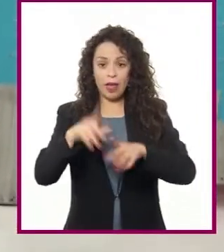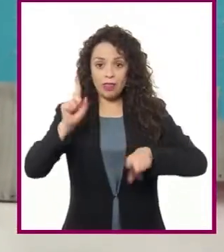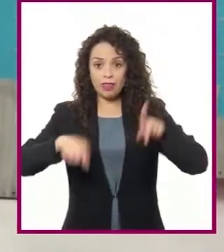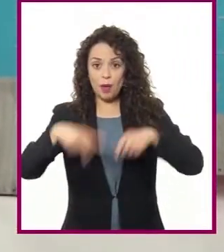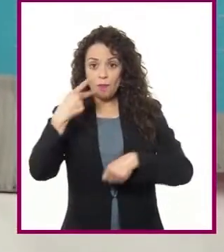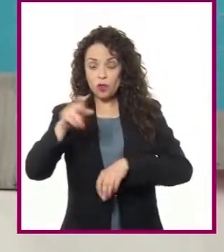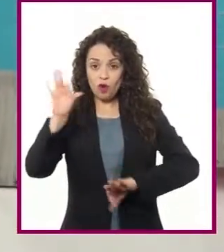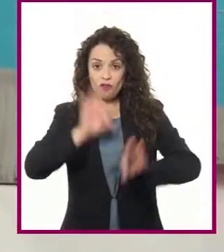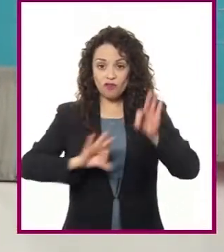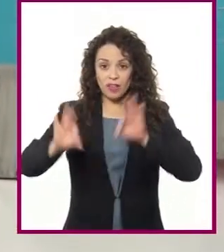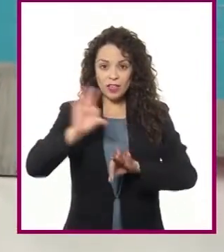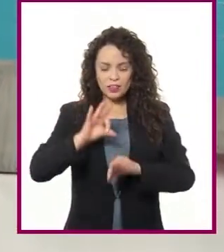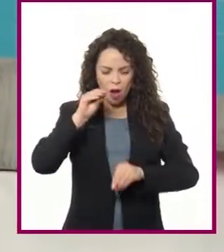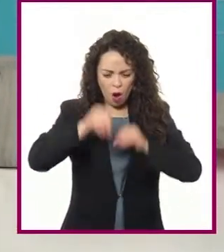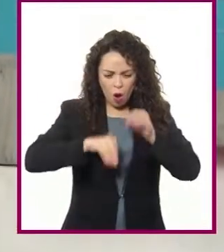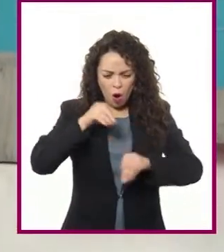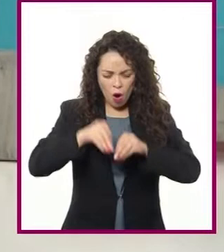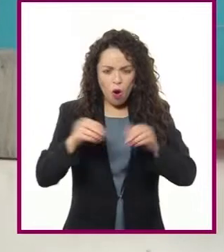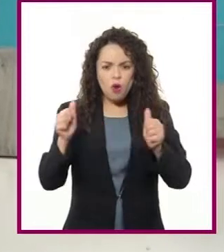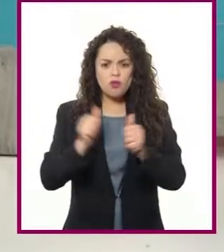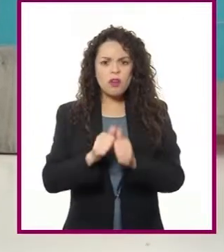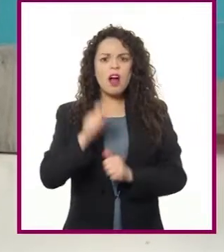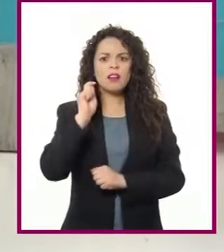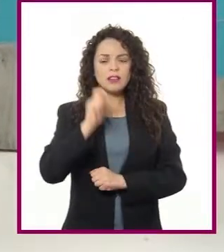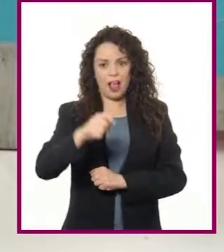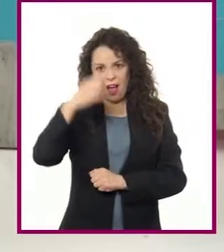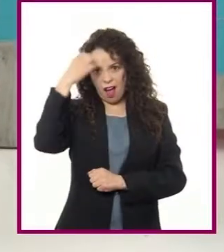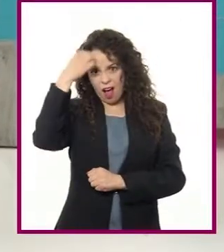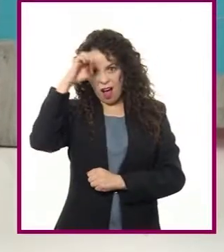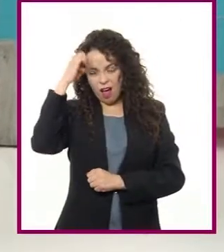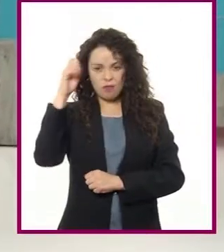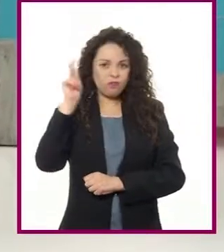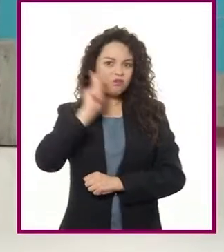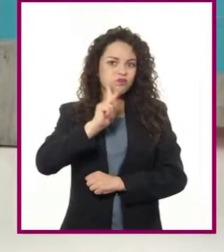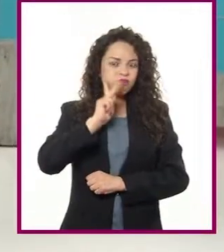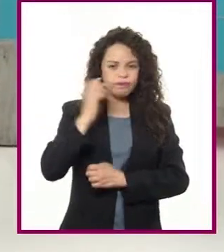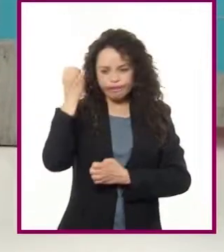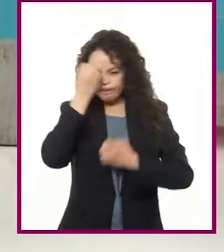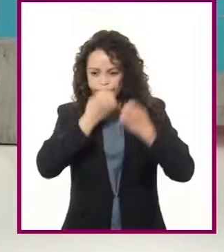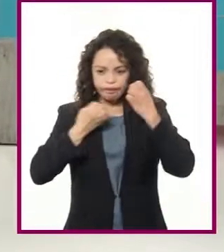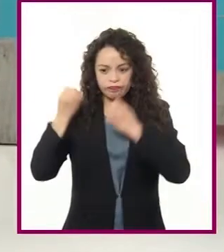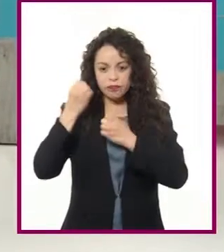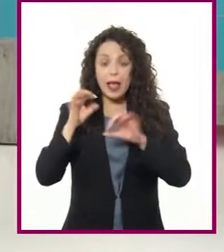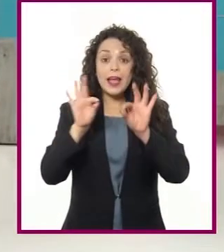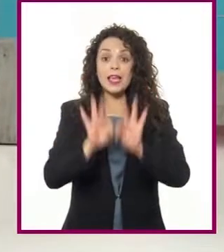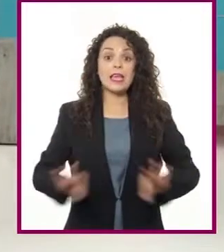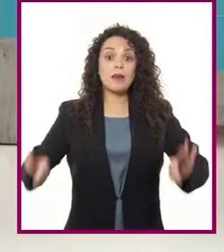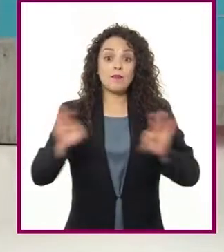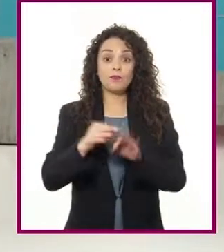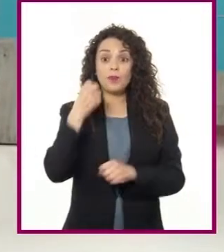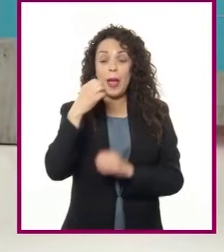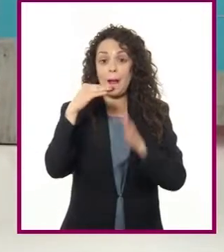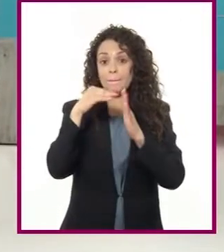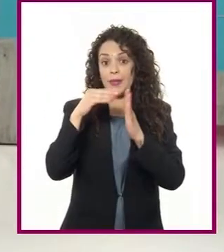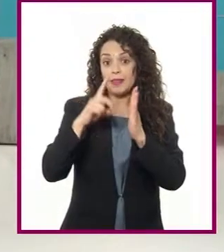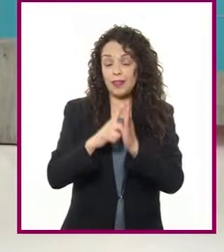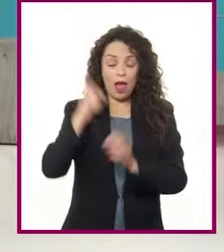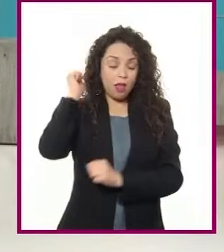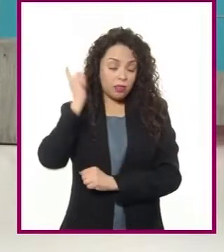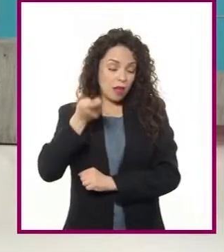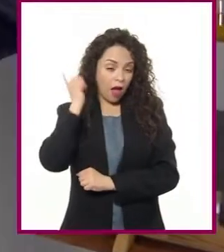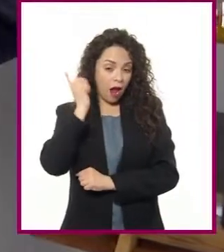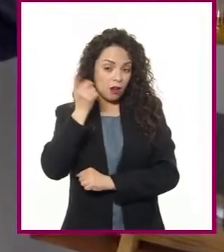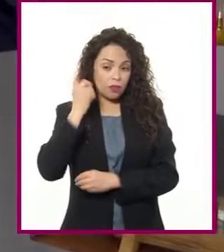sus componentes a partir de actividades experimentales, así como identificar la importancia de estos métodos en la vida diaria y